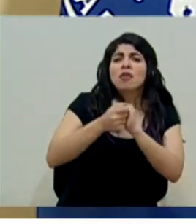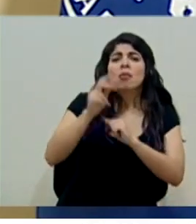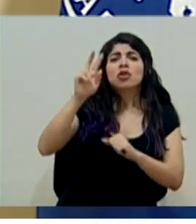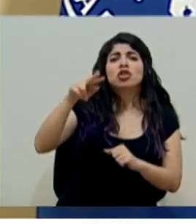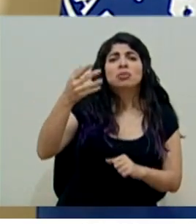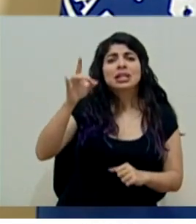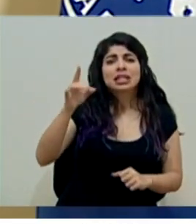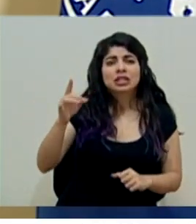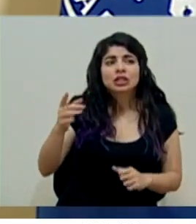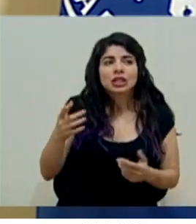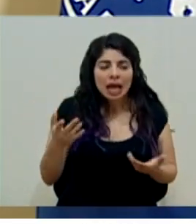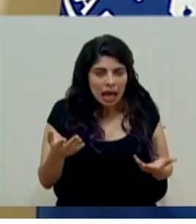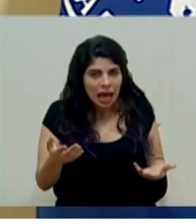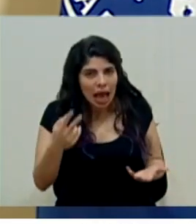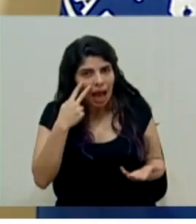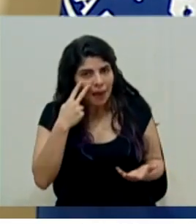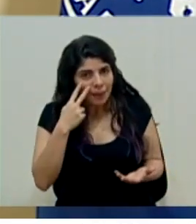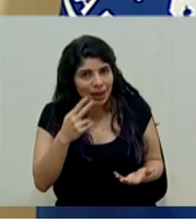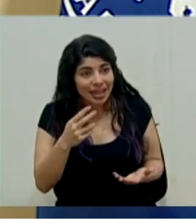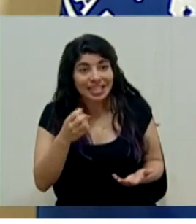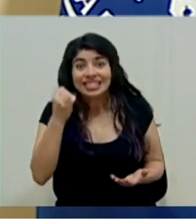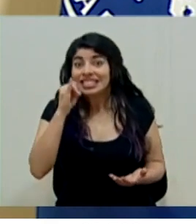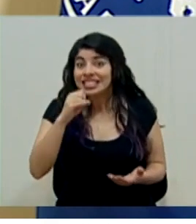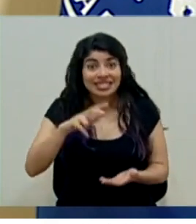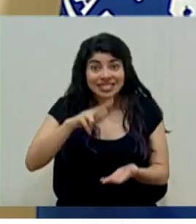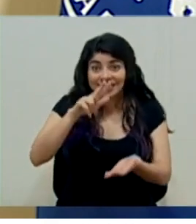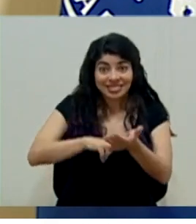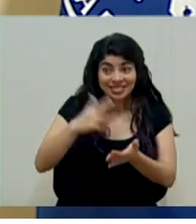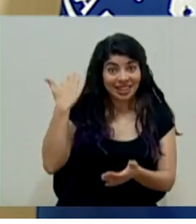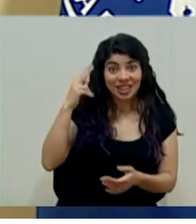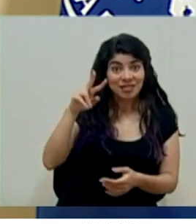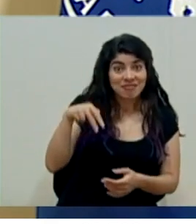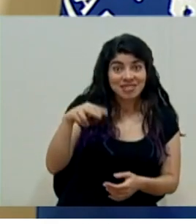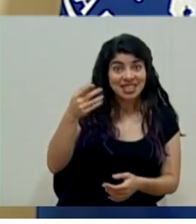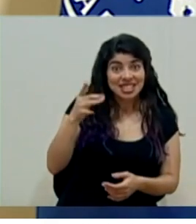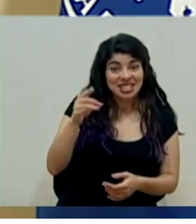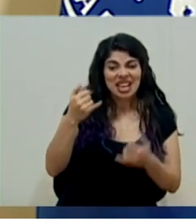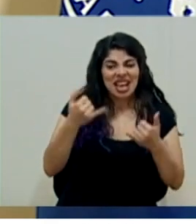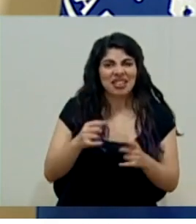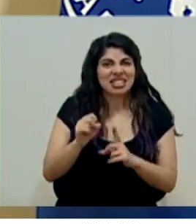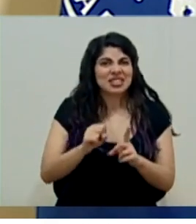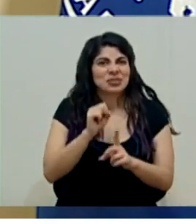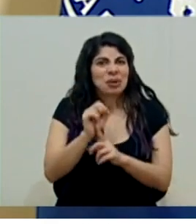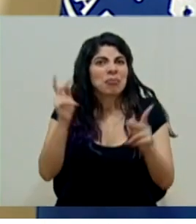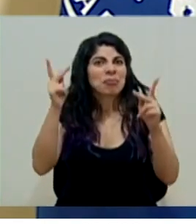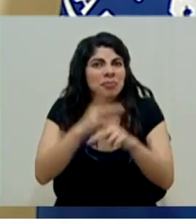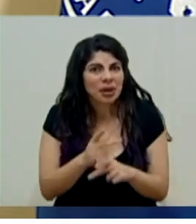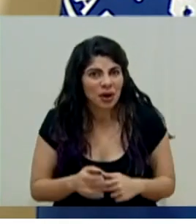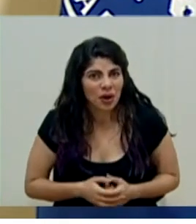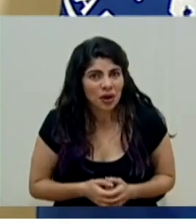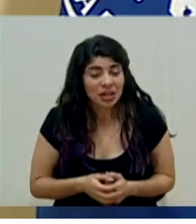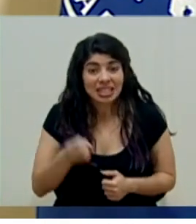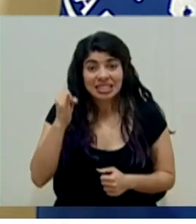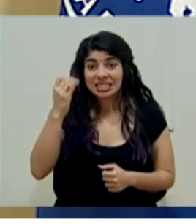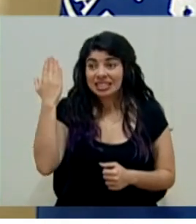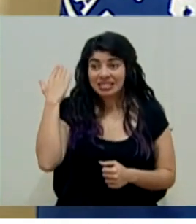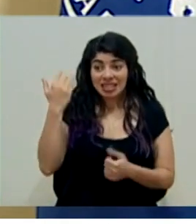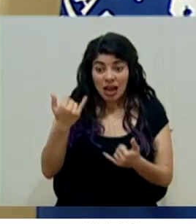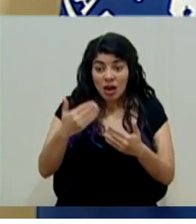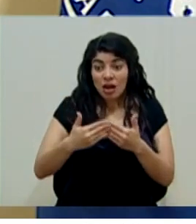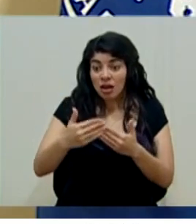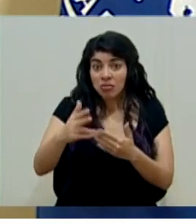año 2018. A ver, si eso no se hubiera pasado, nuestra situación sería más crítica. Si eso no se